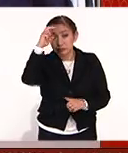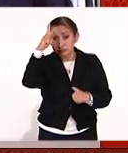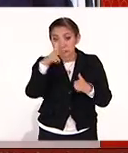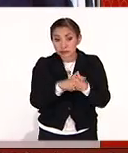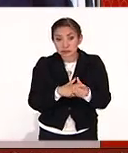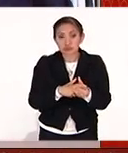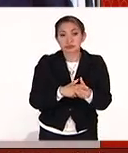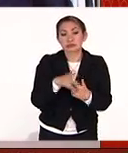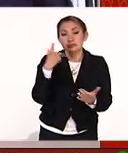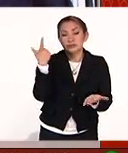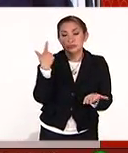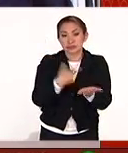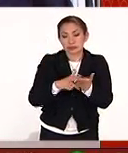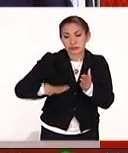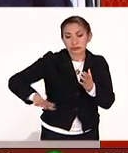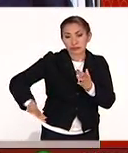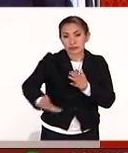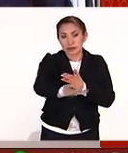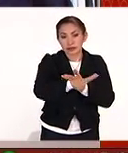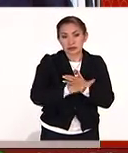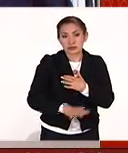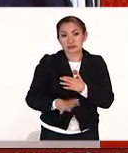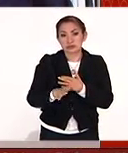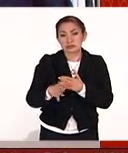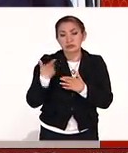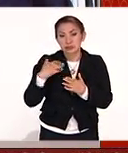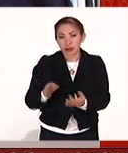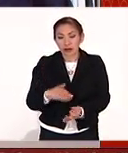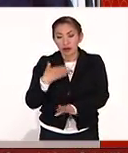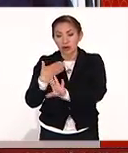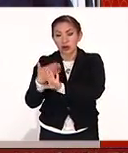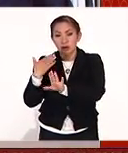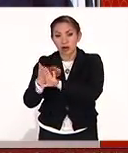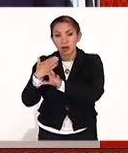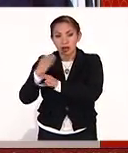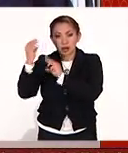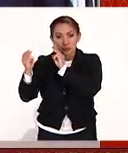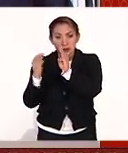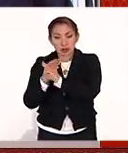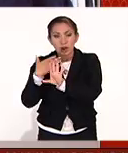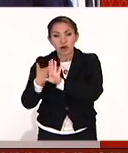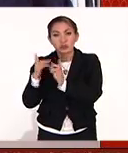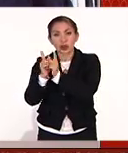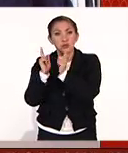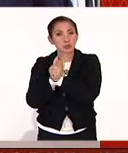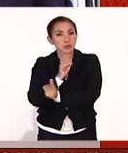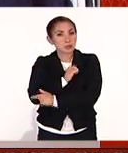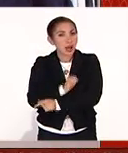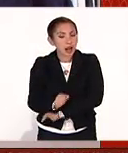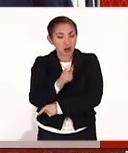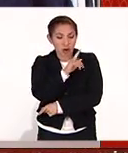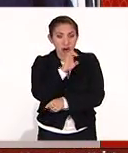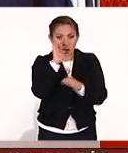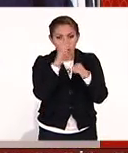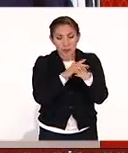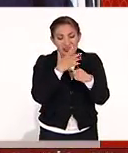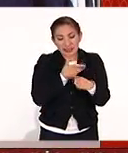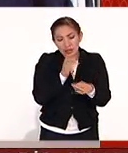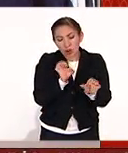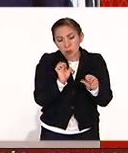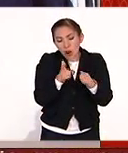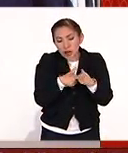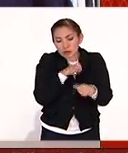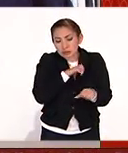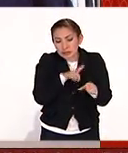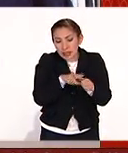Europa, dentro de esta guerra o este enfrentamiento a nivel global contra el terrorismo, Europa pues tiene peculiaridades,